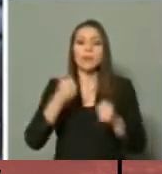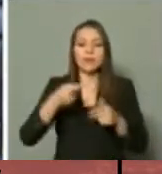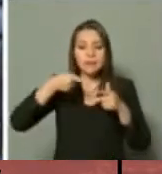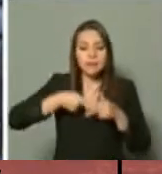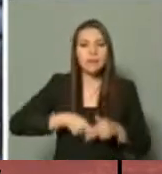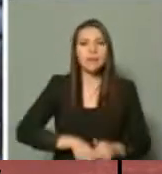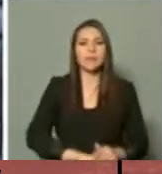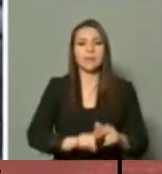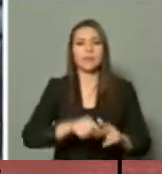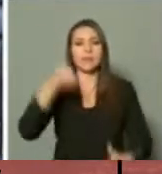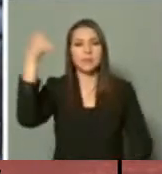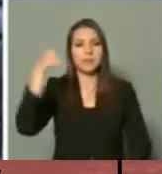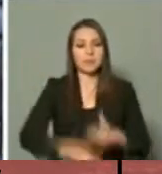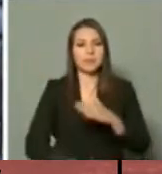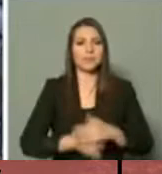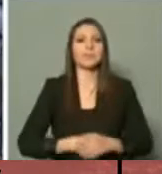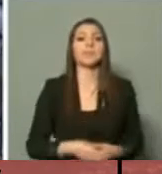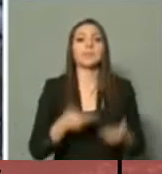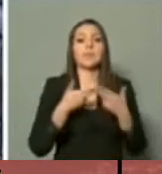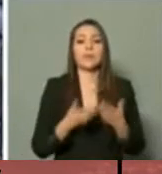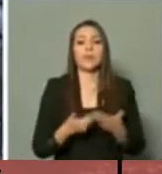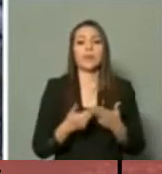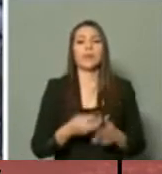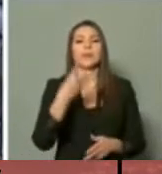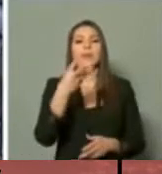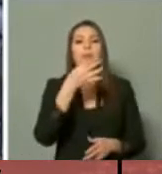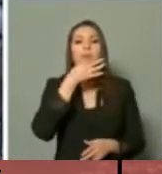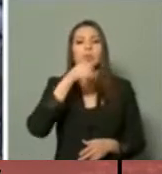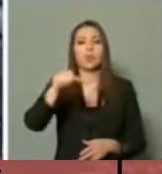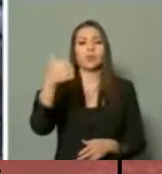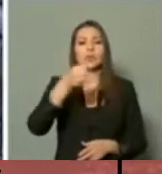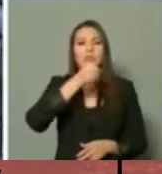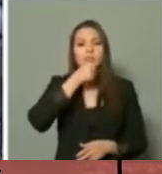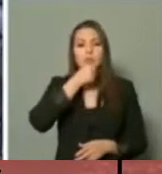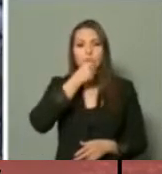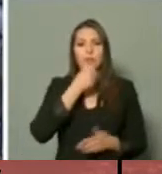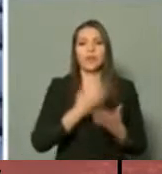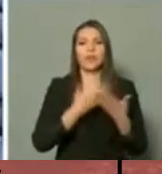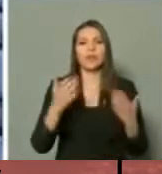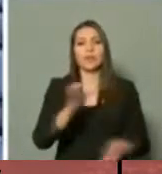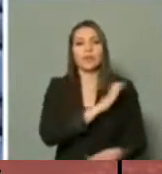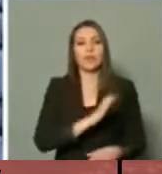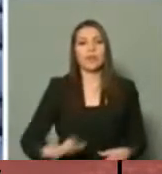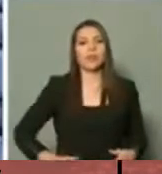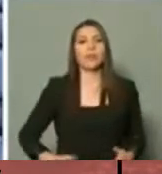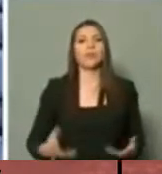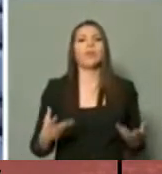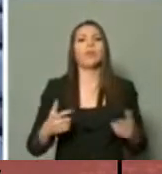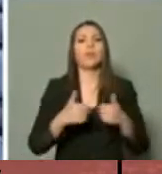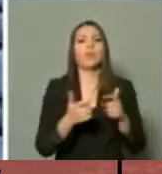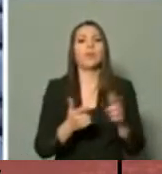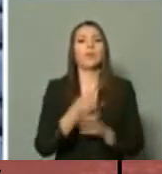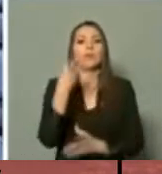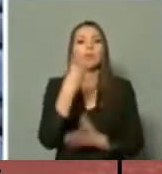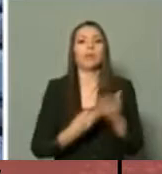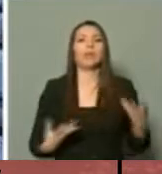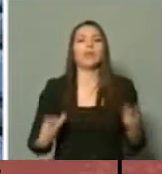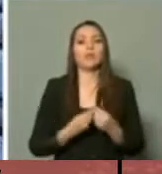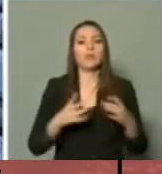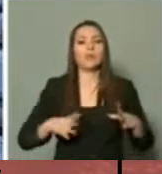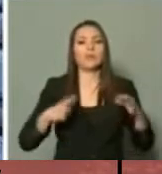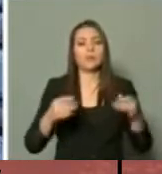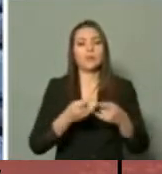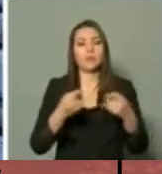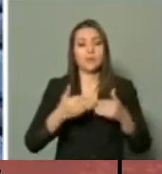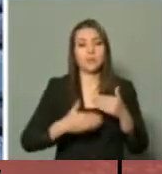Candidata, le restan 3 minutos con 11 segundos en su bolsa de tiempo. Candidato de la candidatura común, Juntos Haremos Historia, tiene